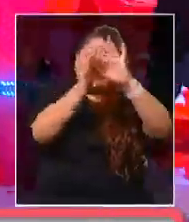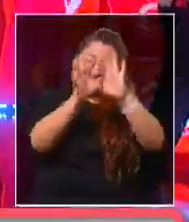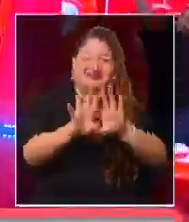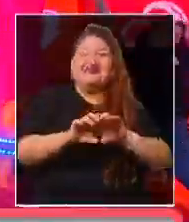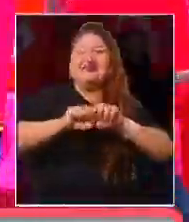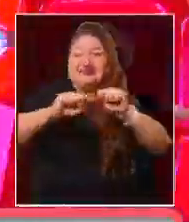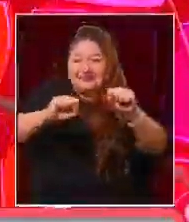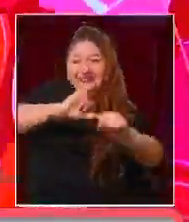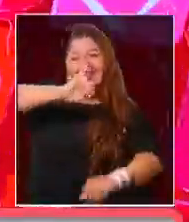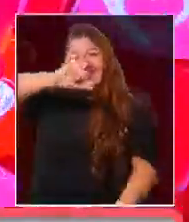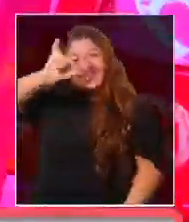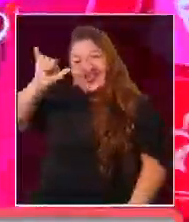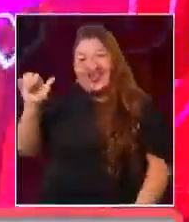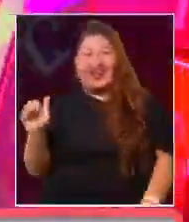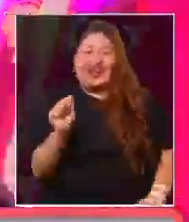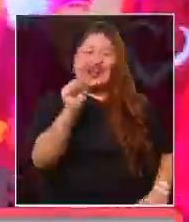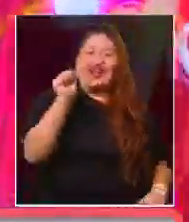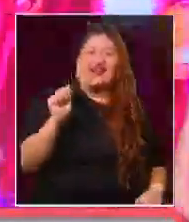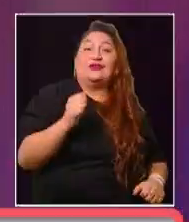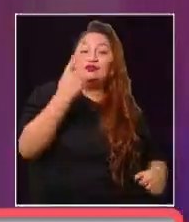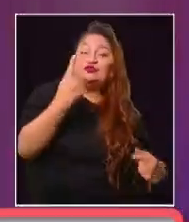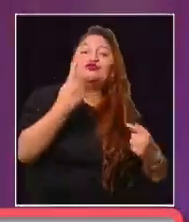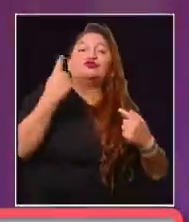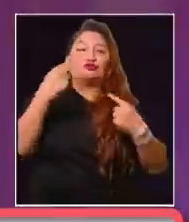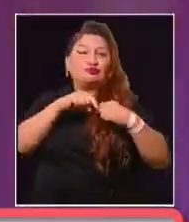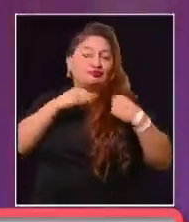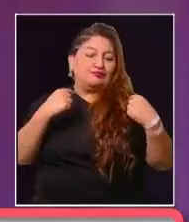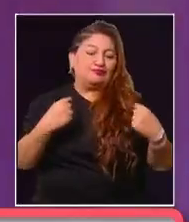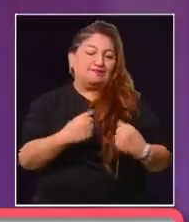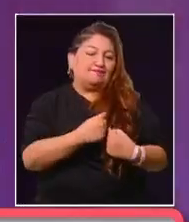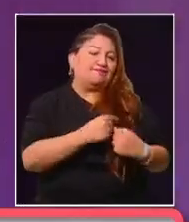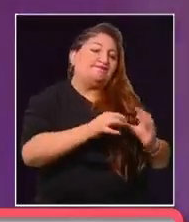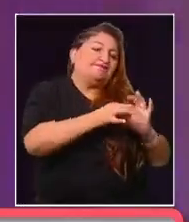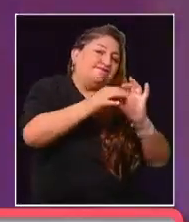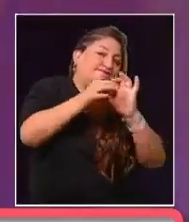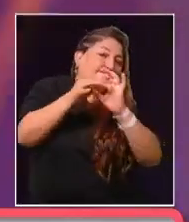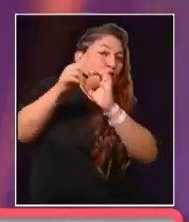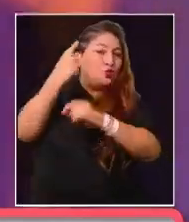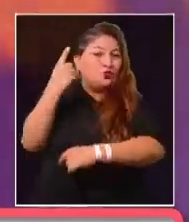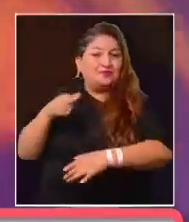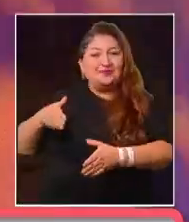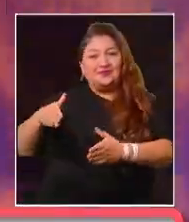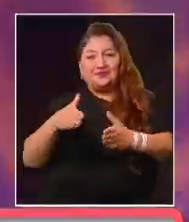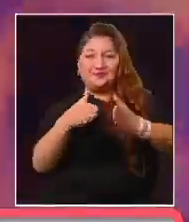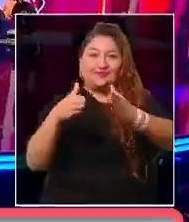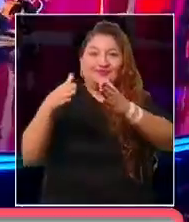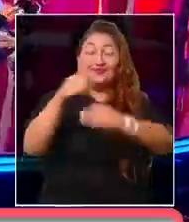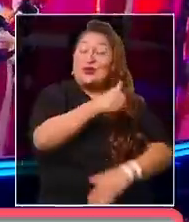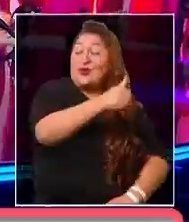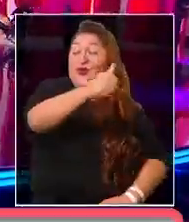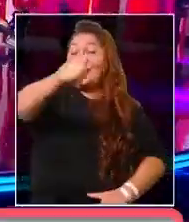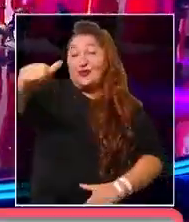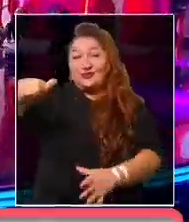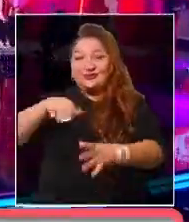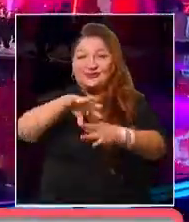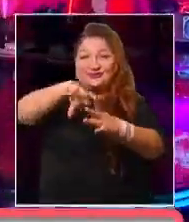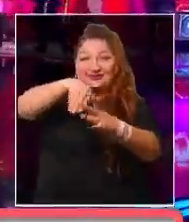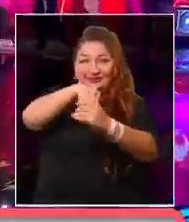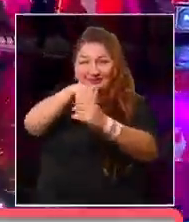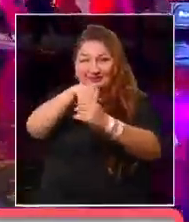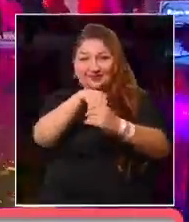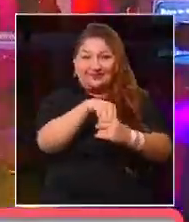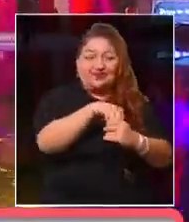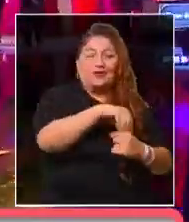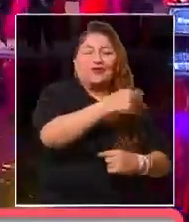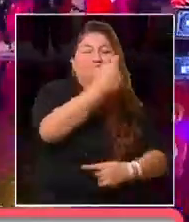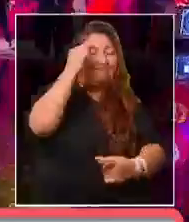comprometido. ¡Yeah! Un solo latido, un solo camino. Todos reunidos en un solo